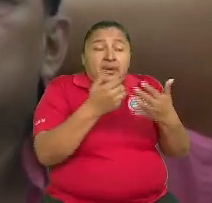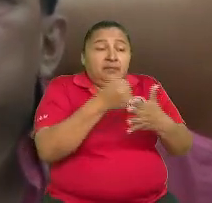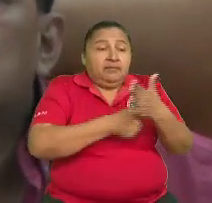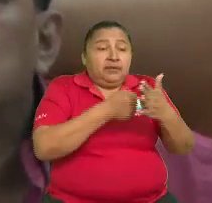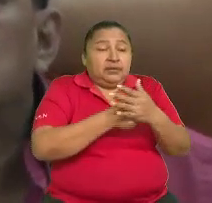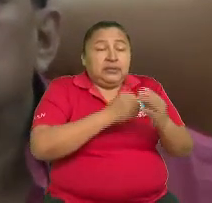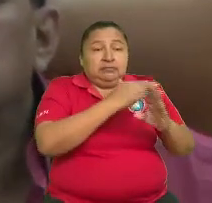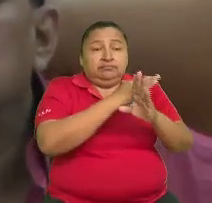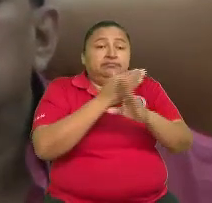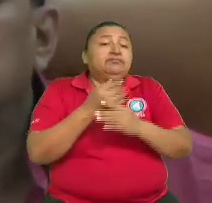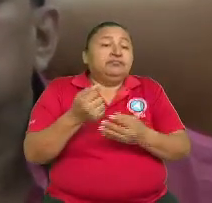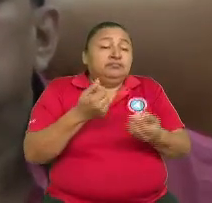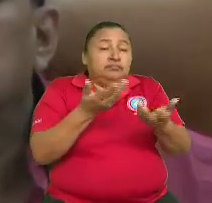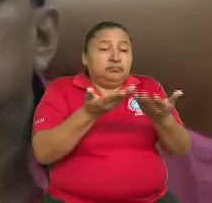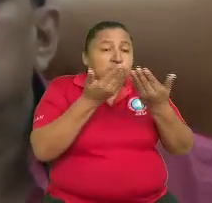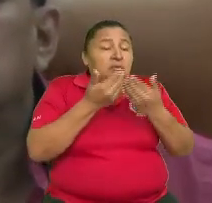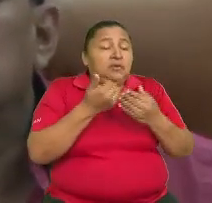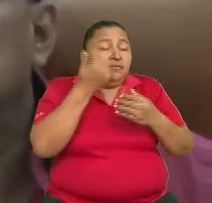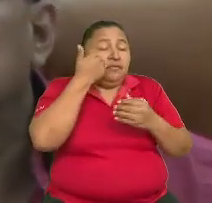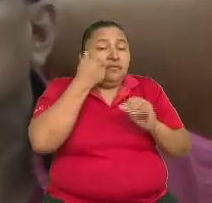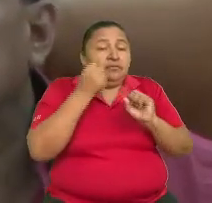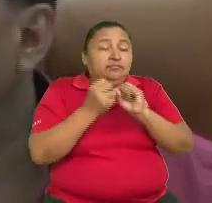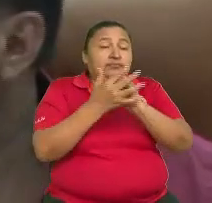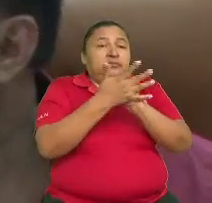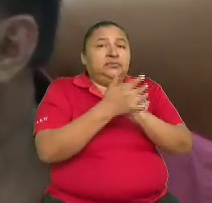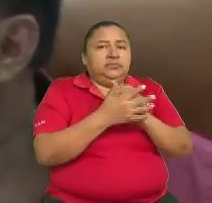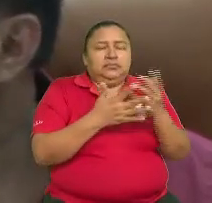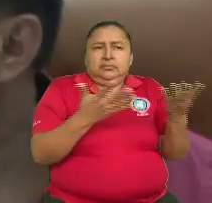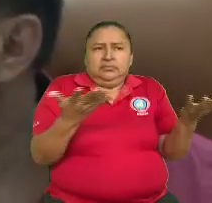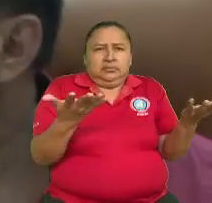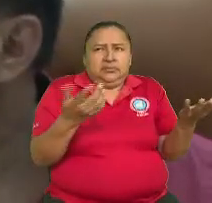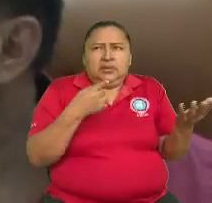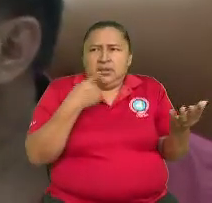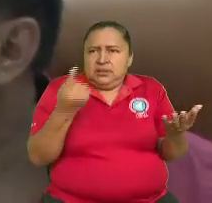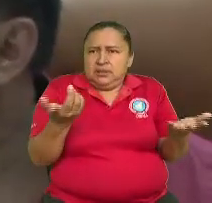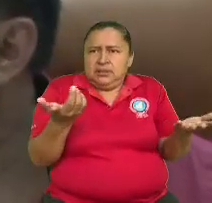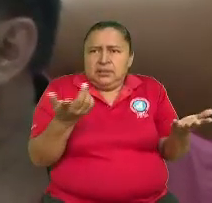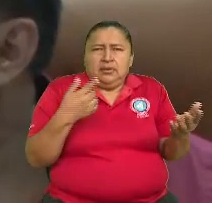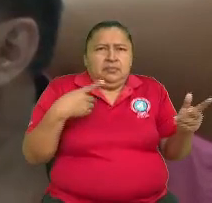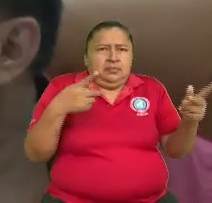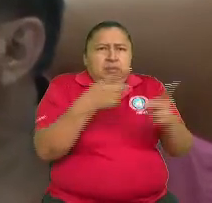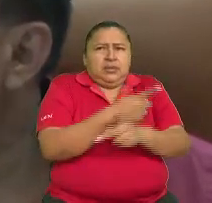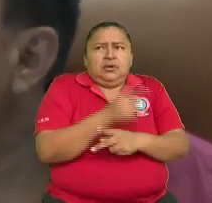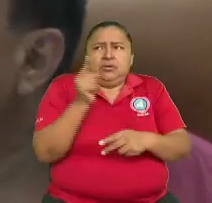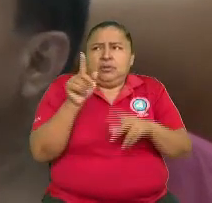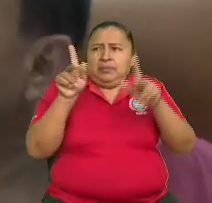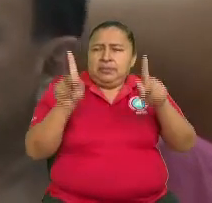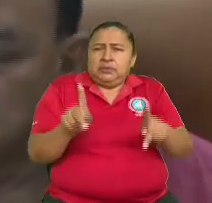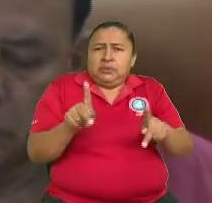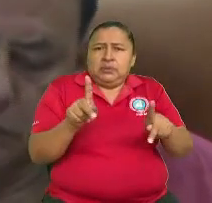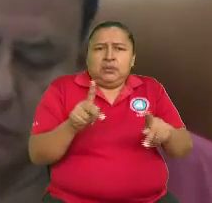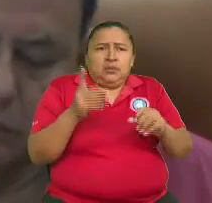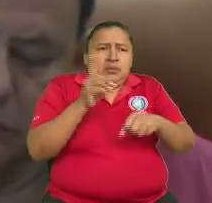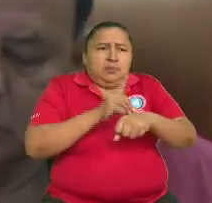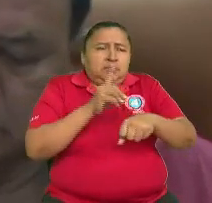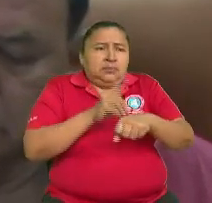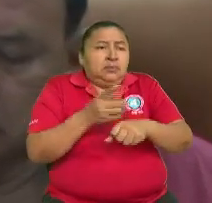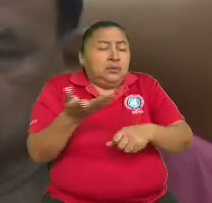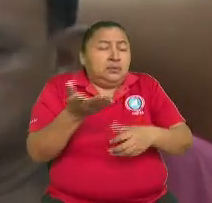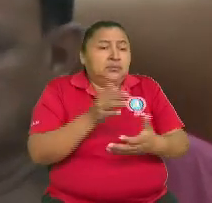la pandemia? Es una barbaridad que diga eso, y máxime tratándose de un médico.